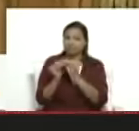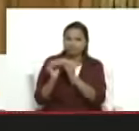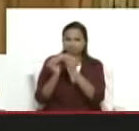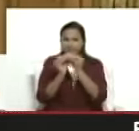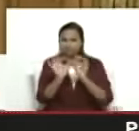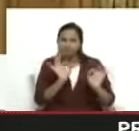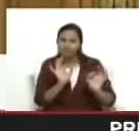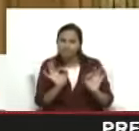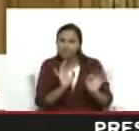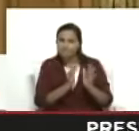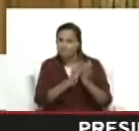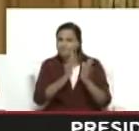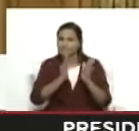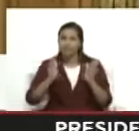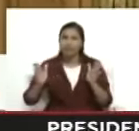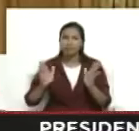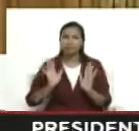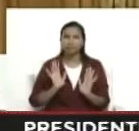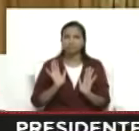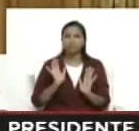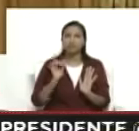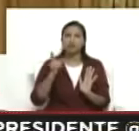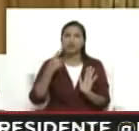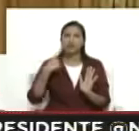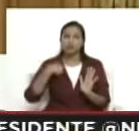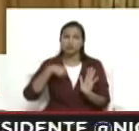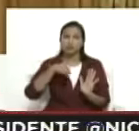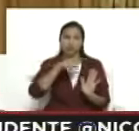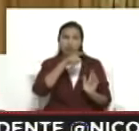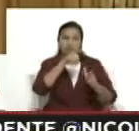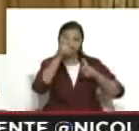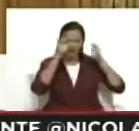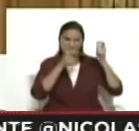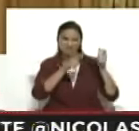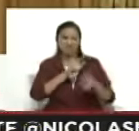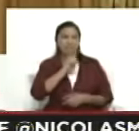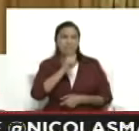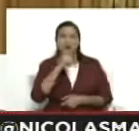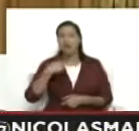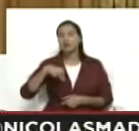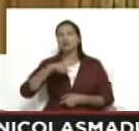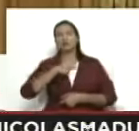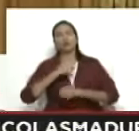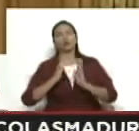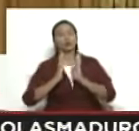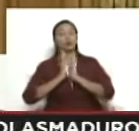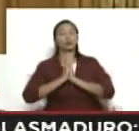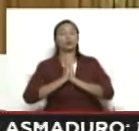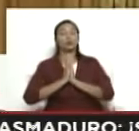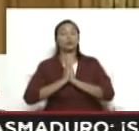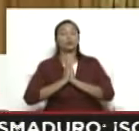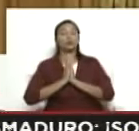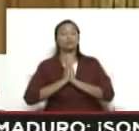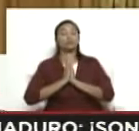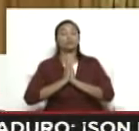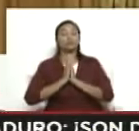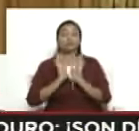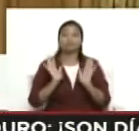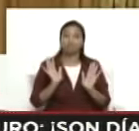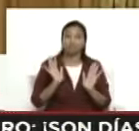Nosotros somos unos santos niños, decían ellos, los malos son los chavistas con Chávez al frente. ¿Ustedes recuerdan los círculos